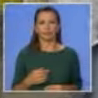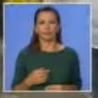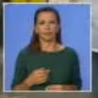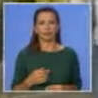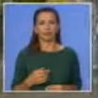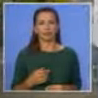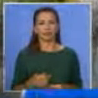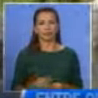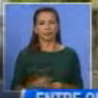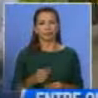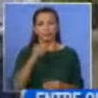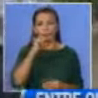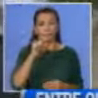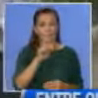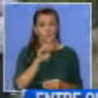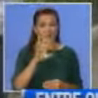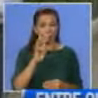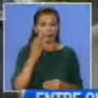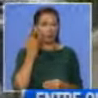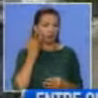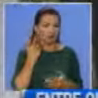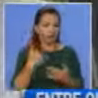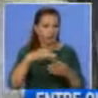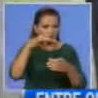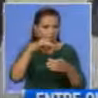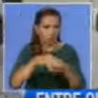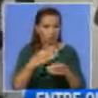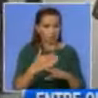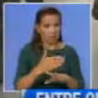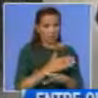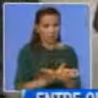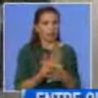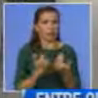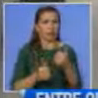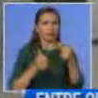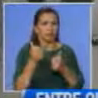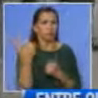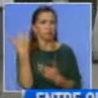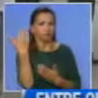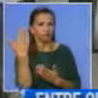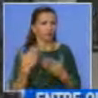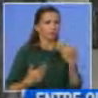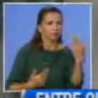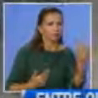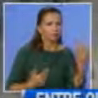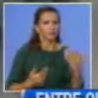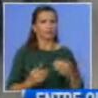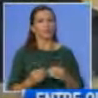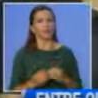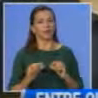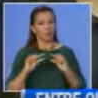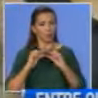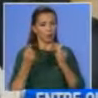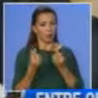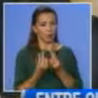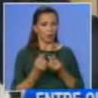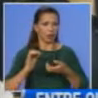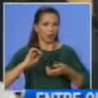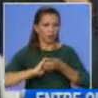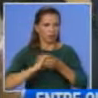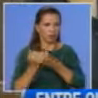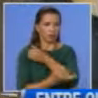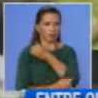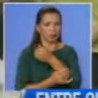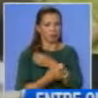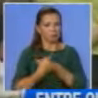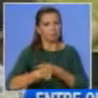A 26 días de las elecciones y se va calentando la campaña para la alcaldía de Guayaquil. La plana mayor del bloque de país en la asamblea se vino este lunes